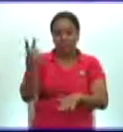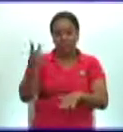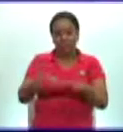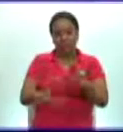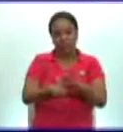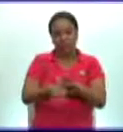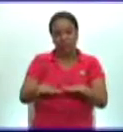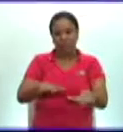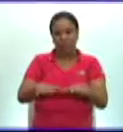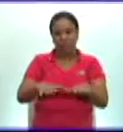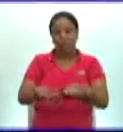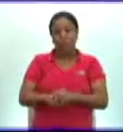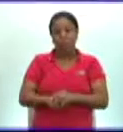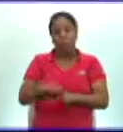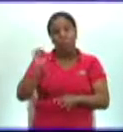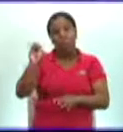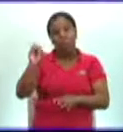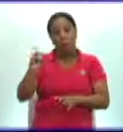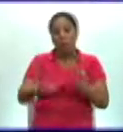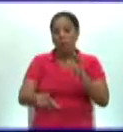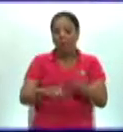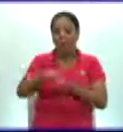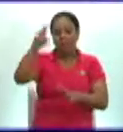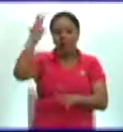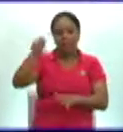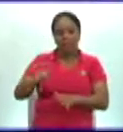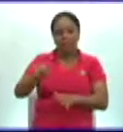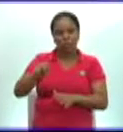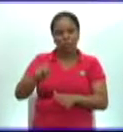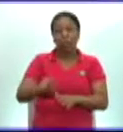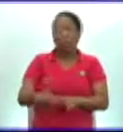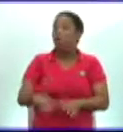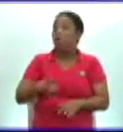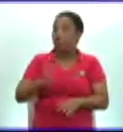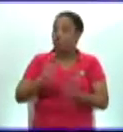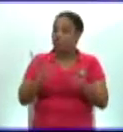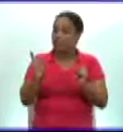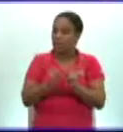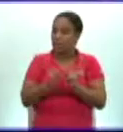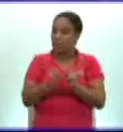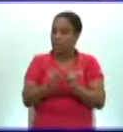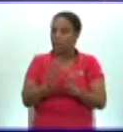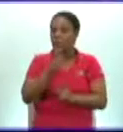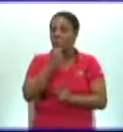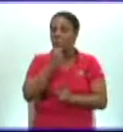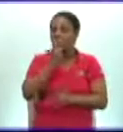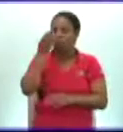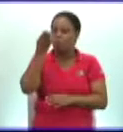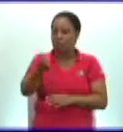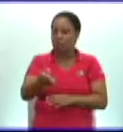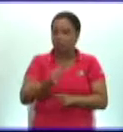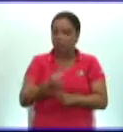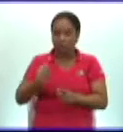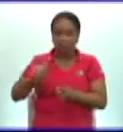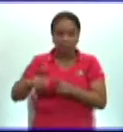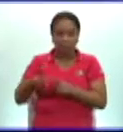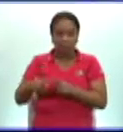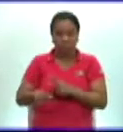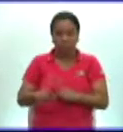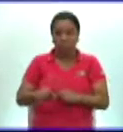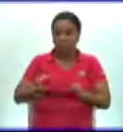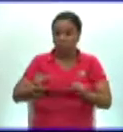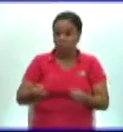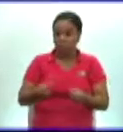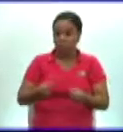movimiento, o ley de Newton. Resumiendo, podemos llegar a que los factores que determinan las características del movimiento